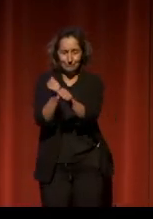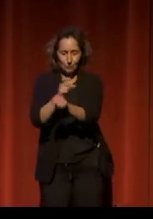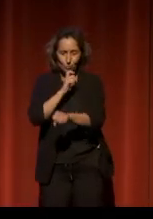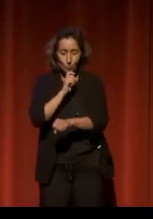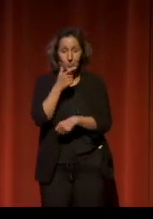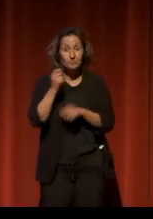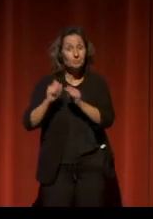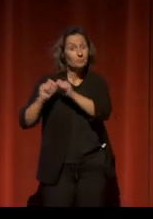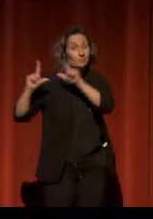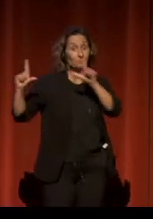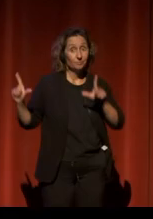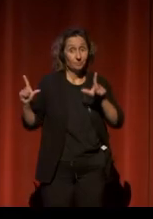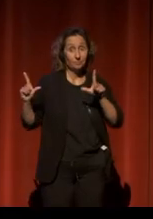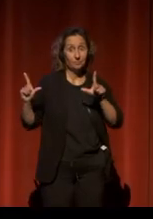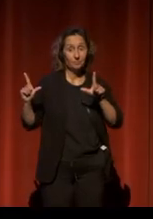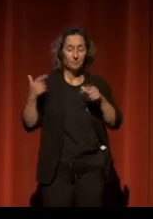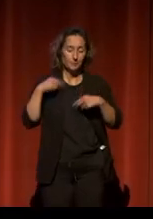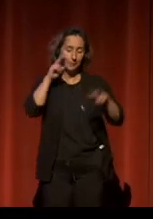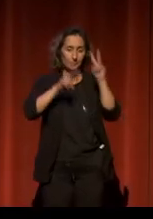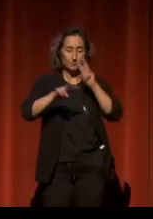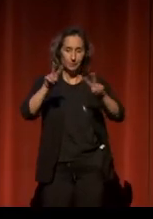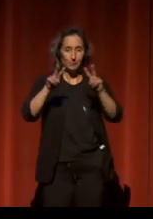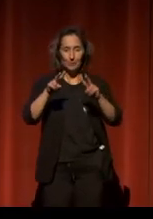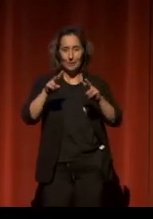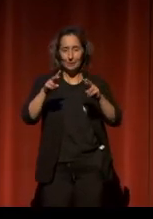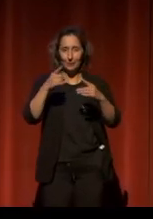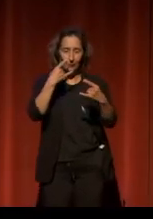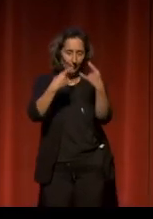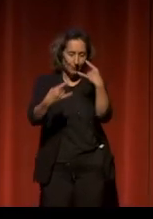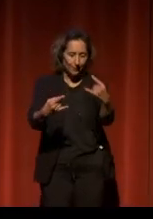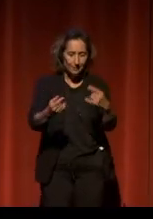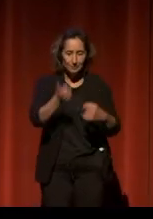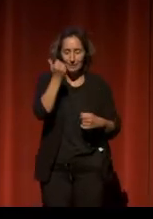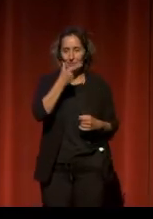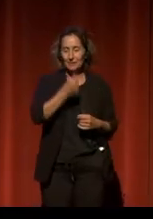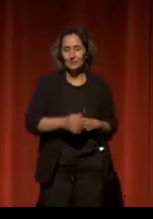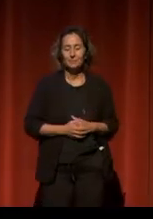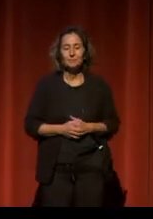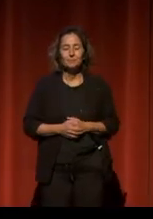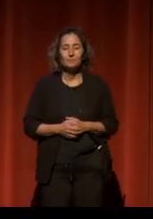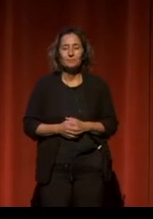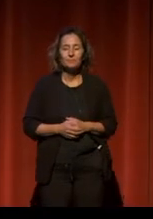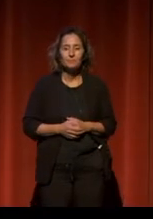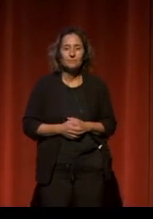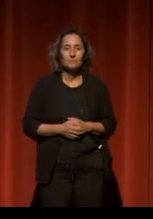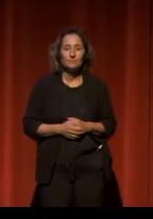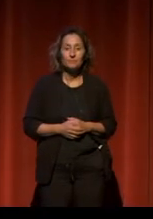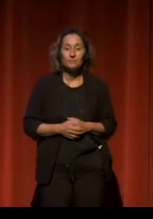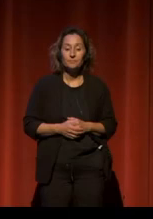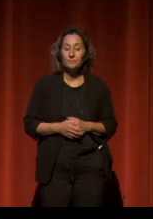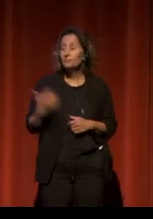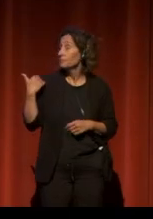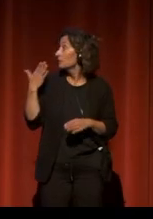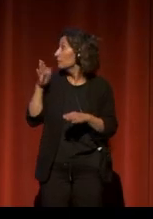pantalla para hacer un poquito más ameno visual intuitivo esta esta